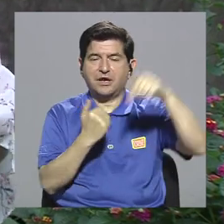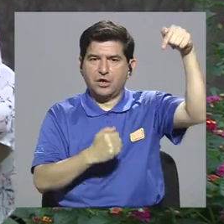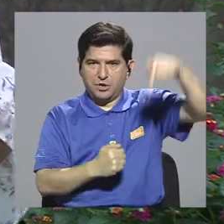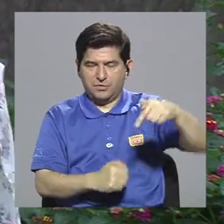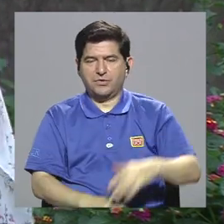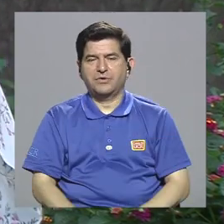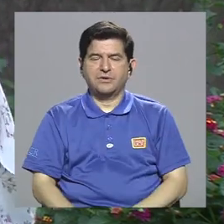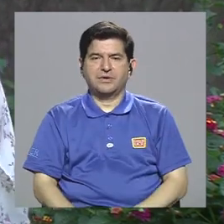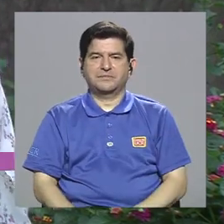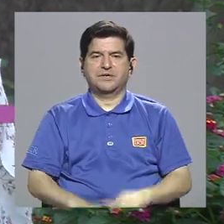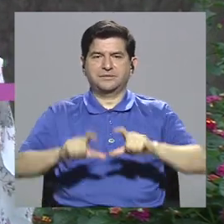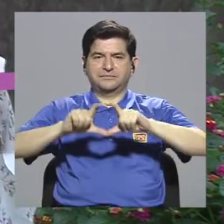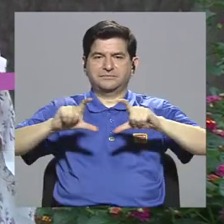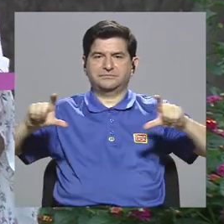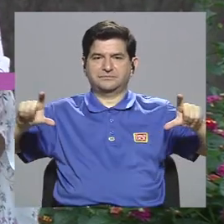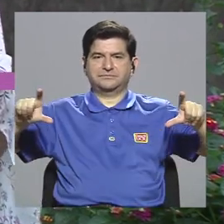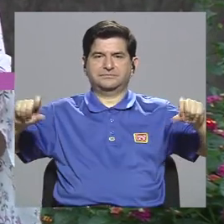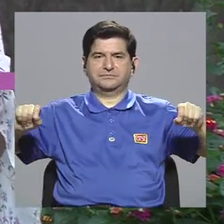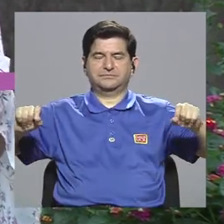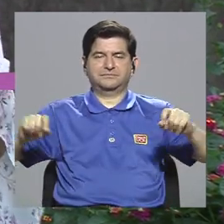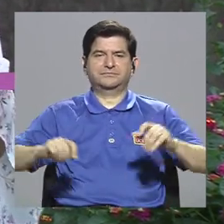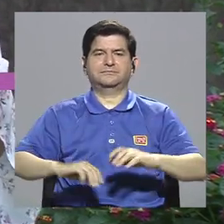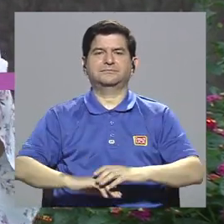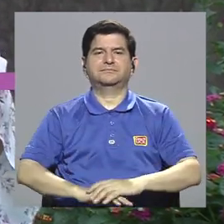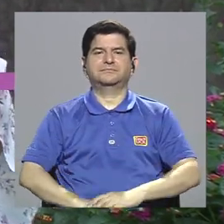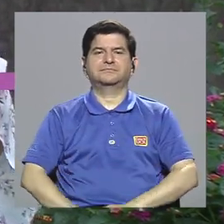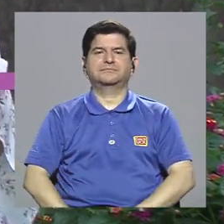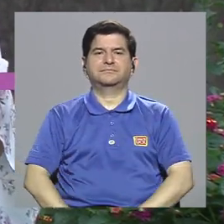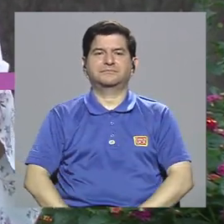nuestro programa el día de hoy. Es